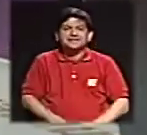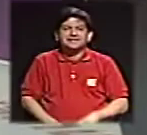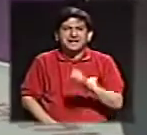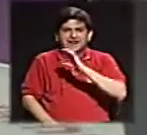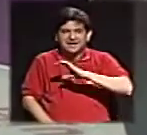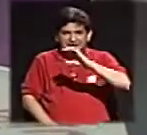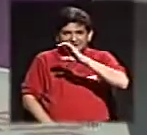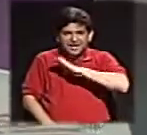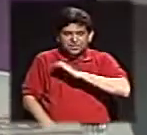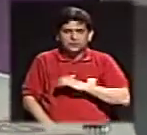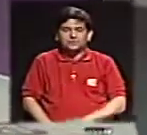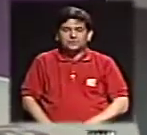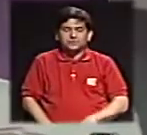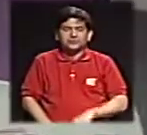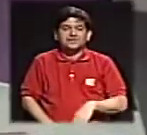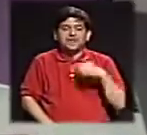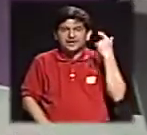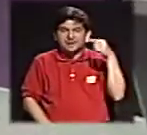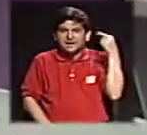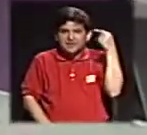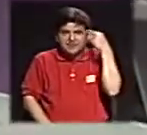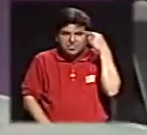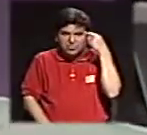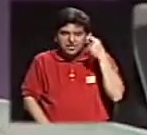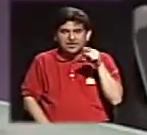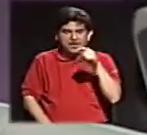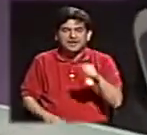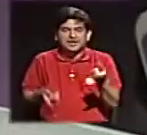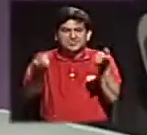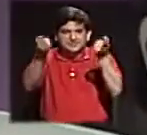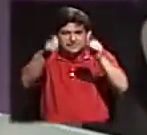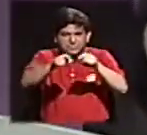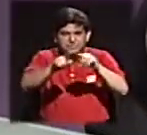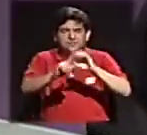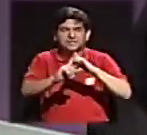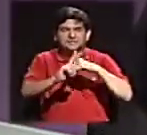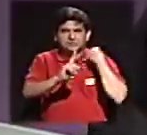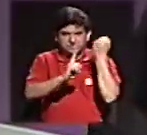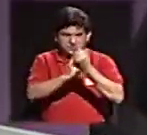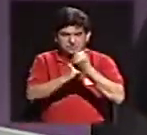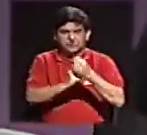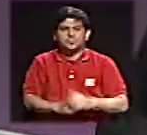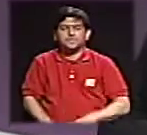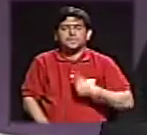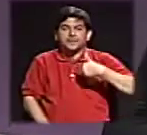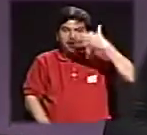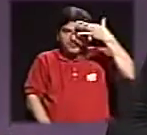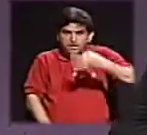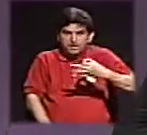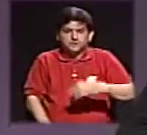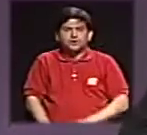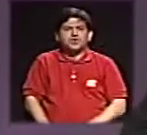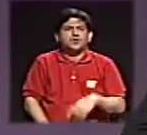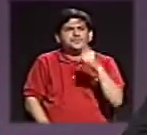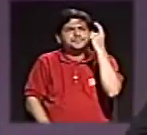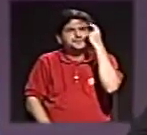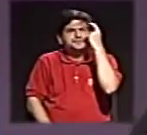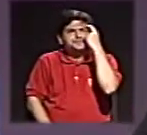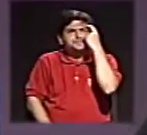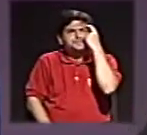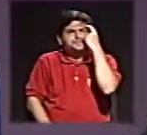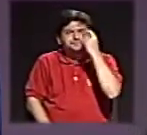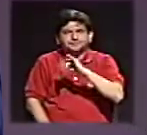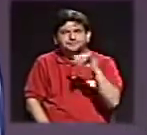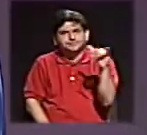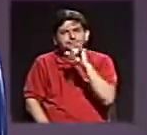derechos humanos por un Estado, ¿verdad? Y pues en ese tanto yo creo también que hay que tomar en consideración